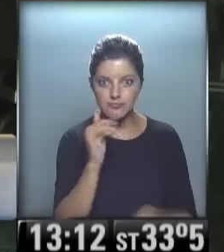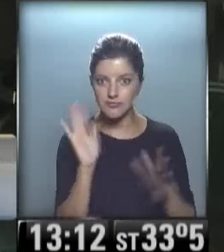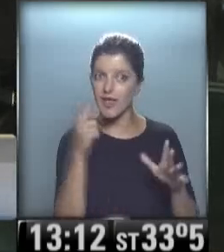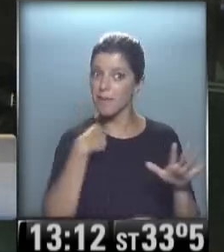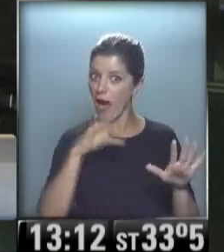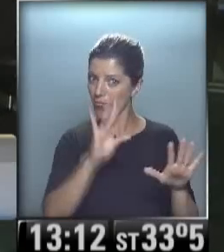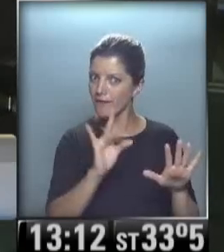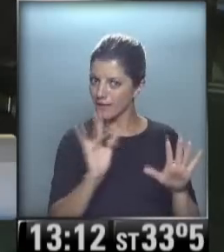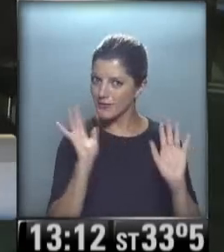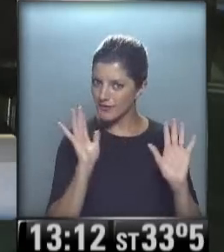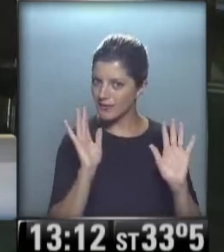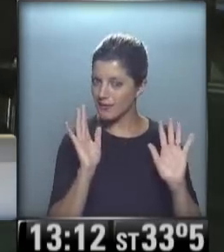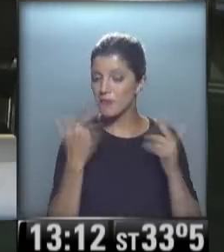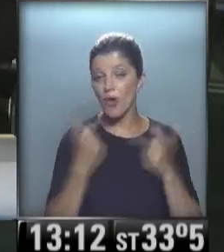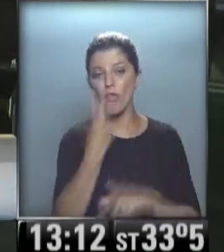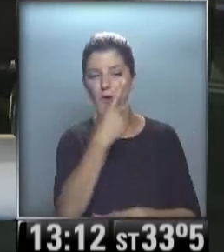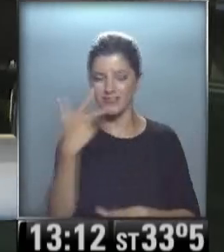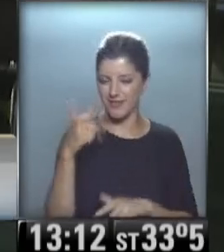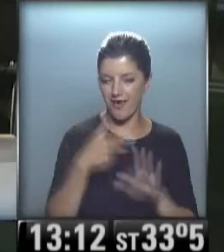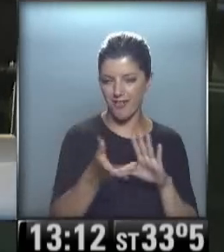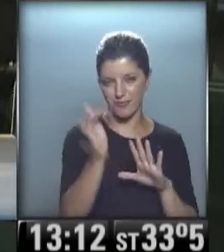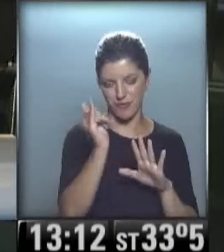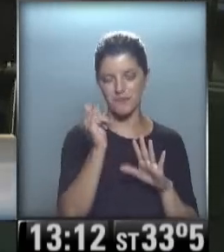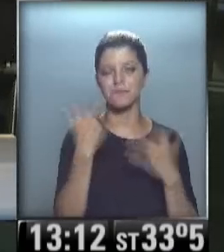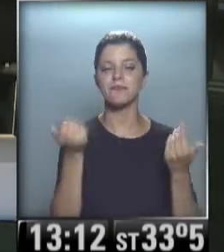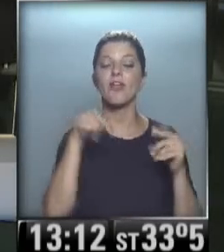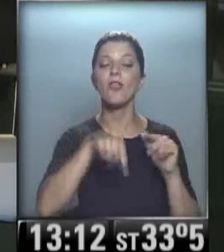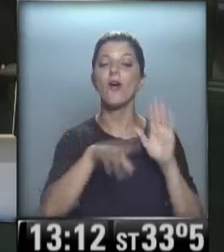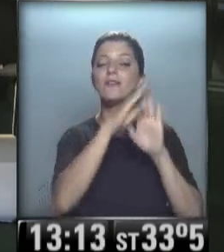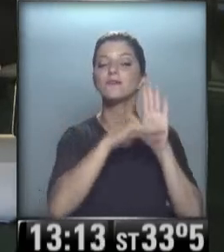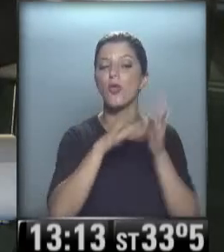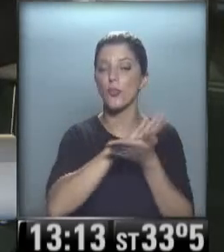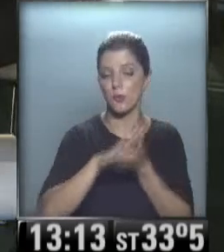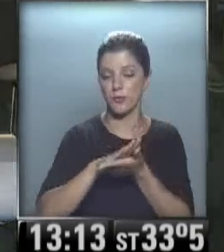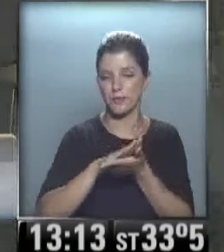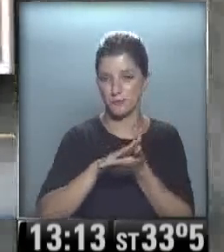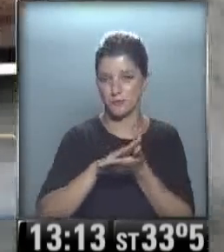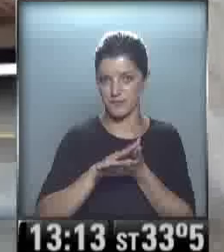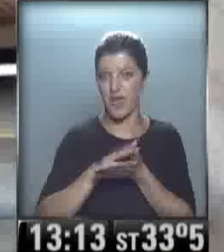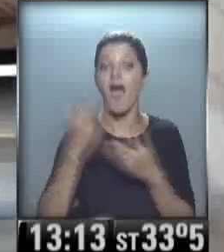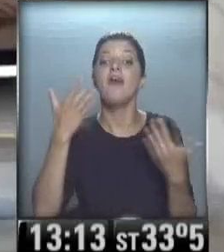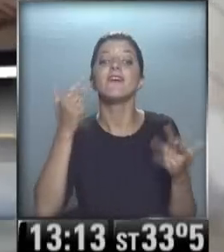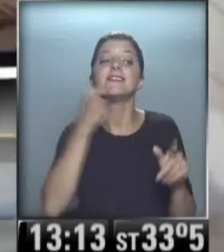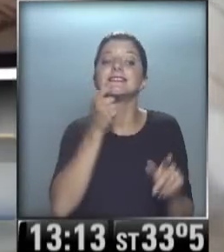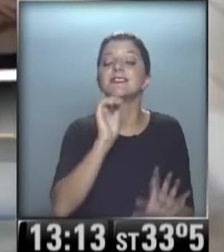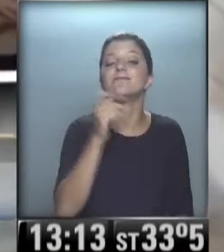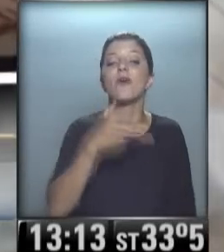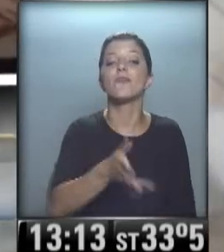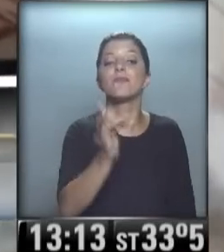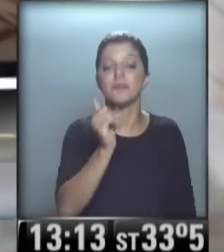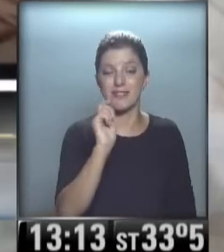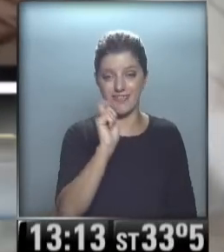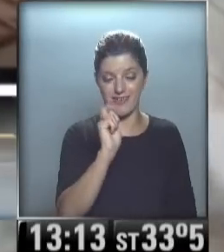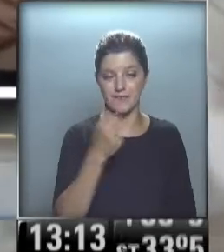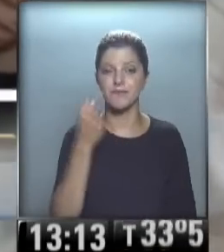difícil la incógnita de hoy pero ya hay dos o tres aciertos Así que nuevo dato de la incógnita con nuestro personaje de hoy a ver si pueden decirnos de quién se trata allí la